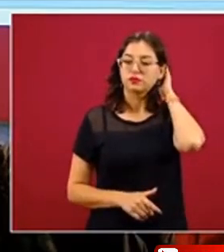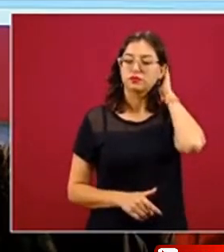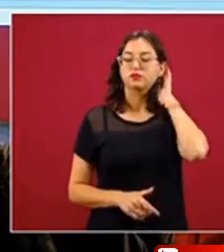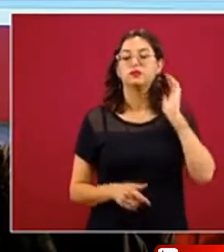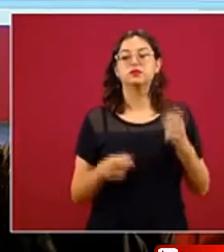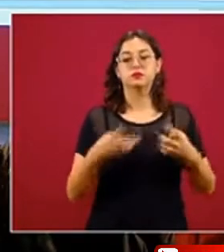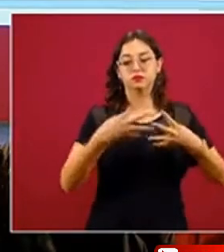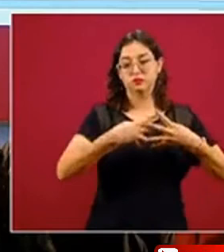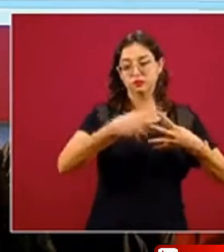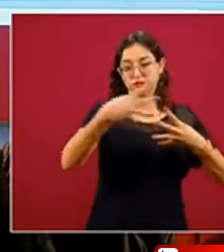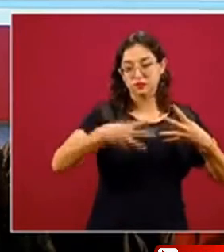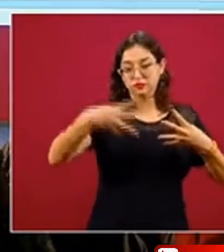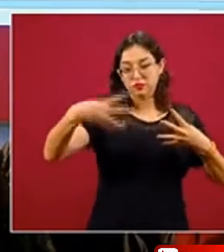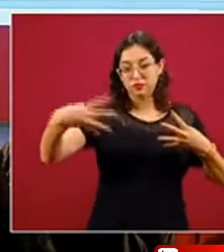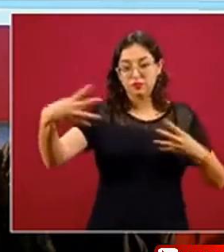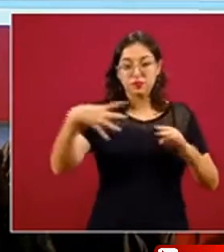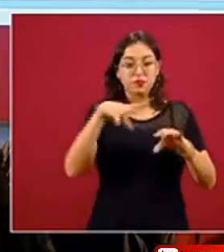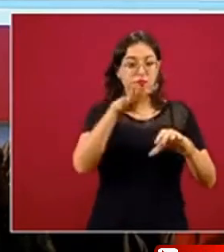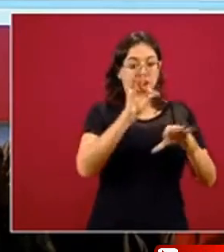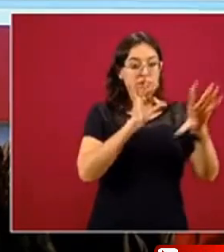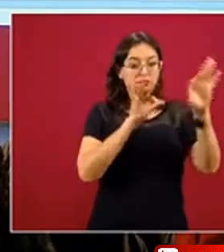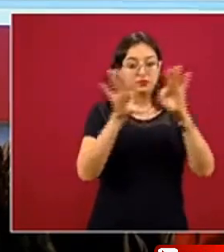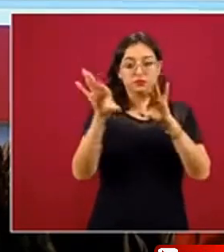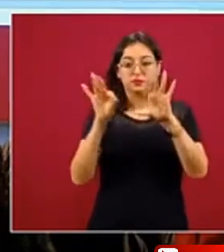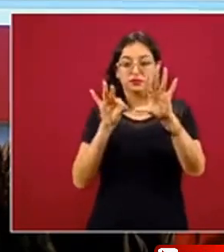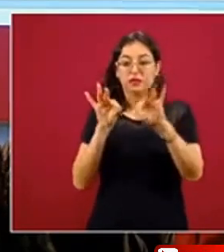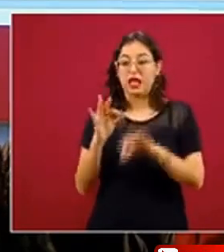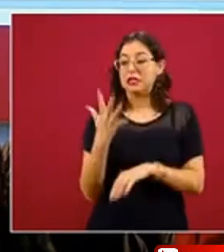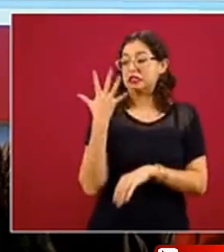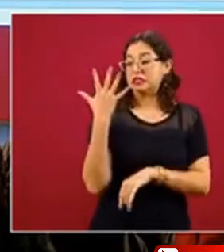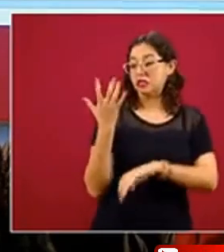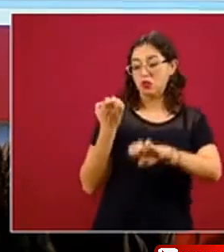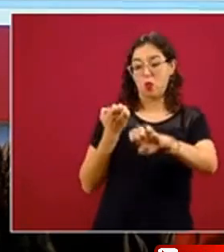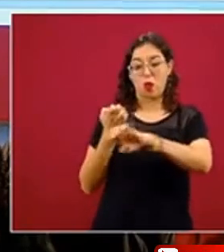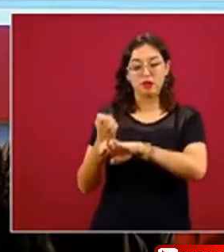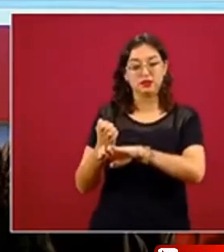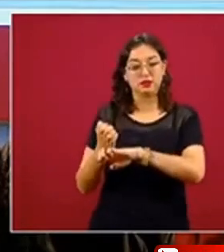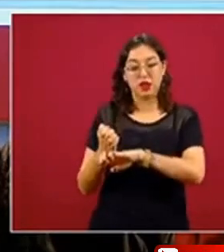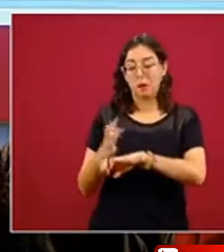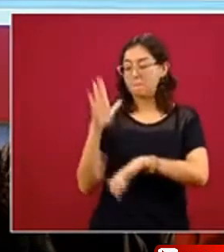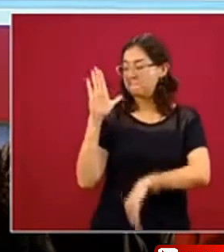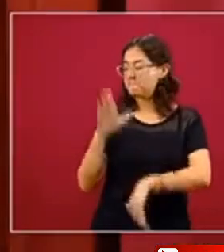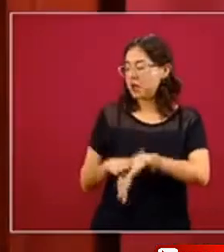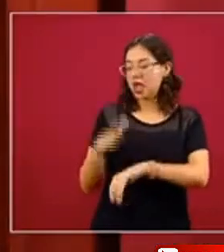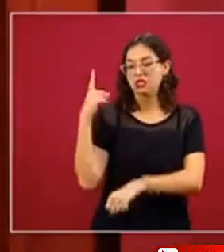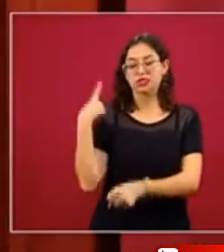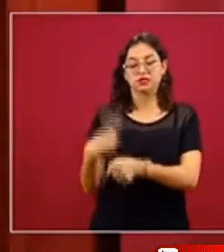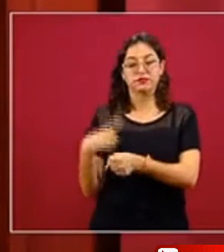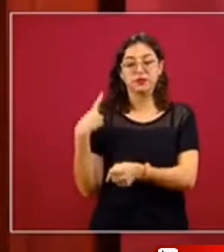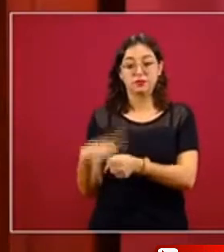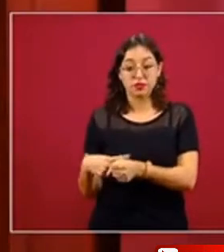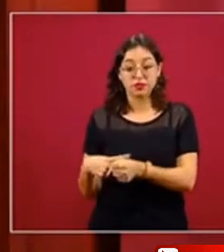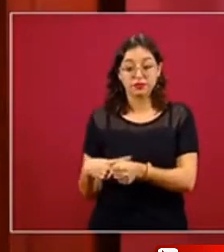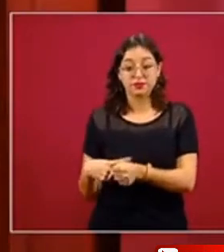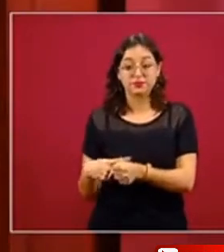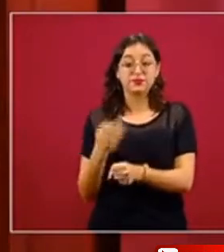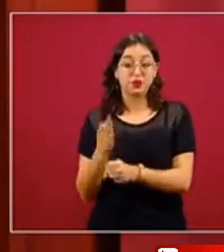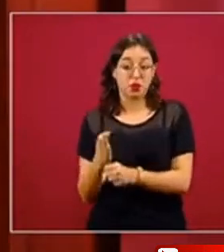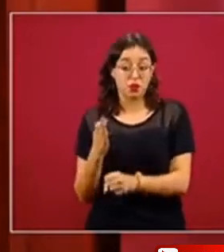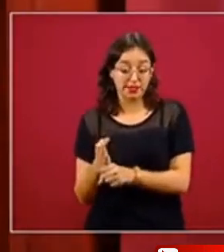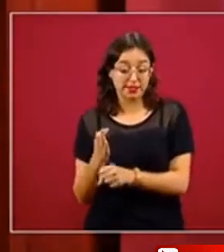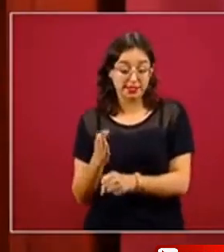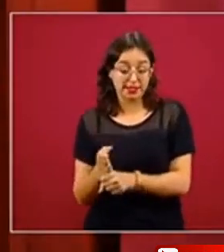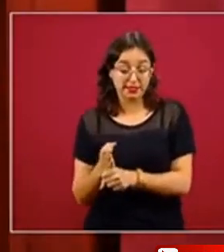seleccionando los estados, los 5 estados que tienen la máxima incidencia en el momento en que lo